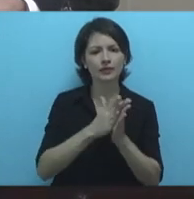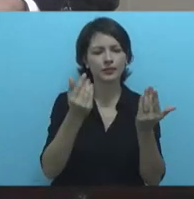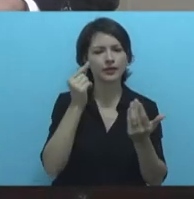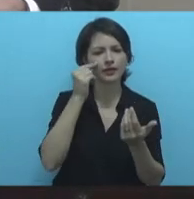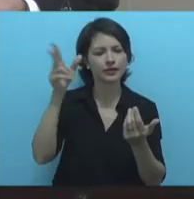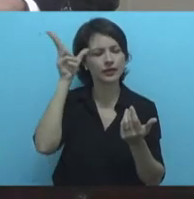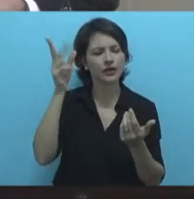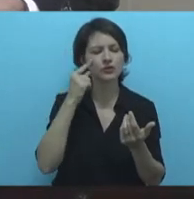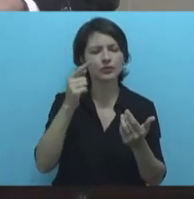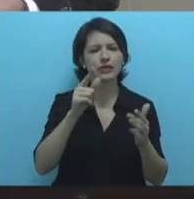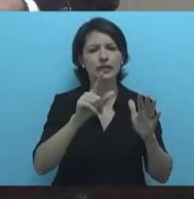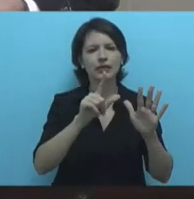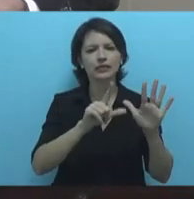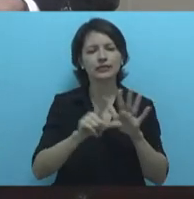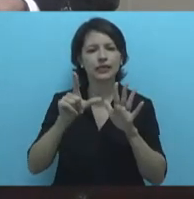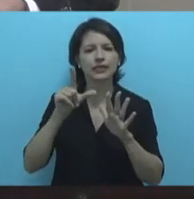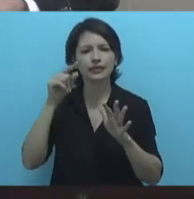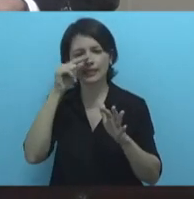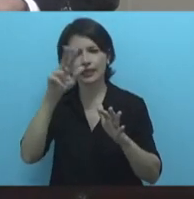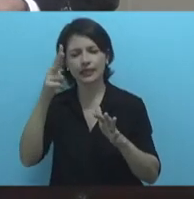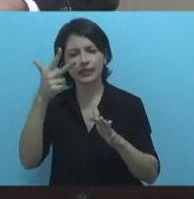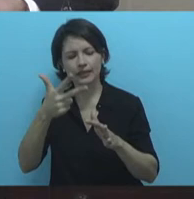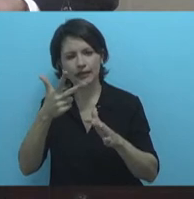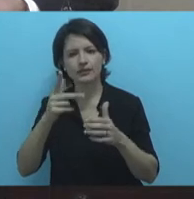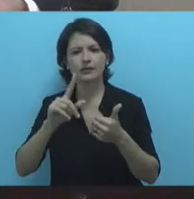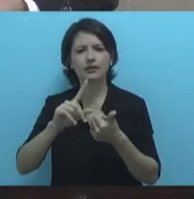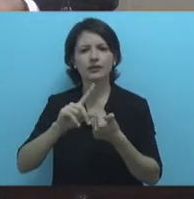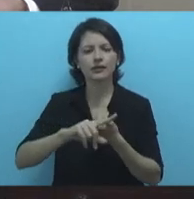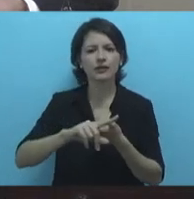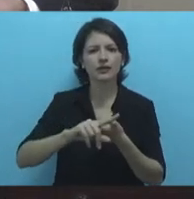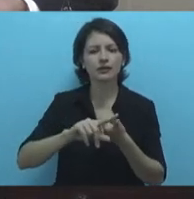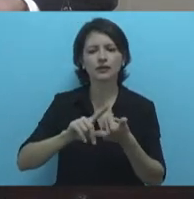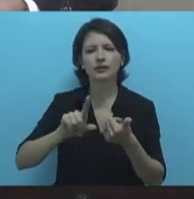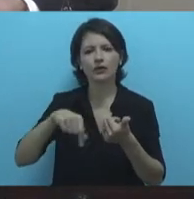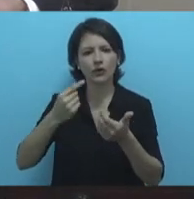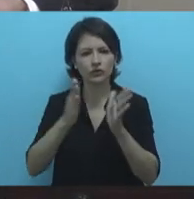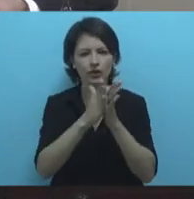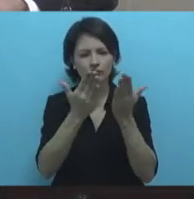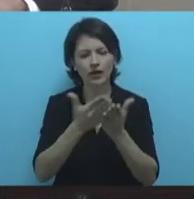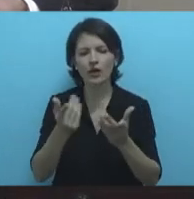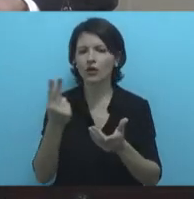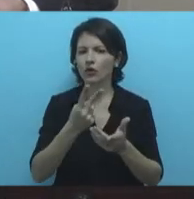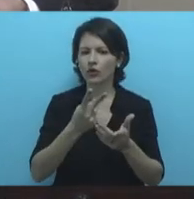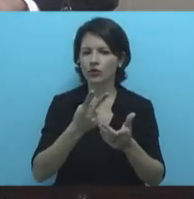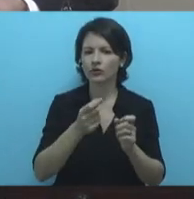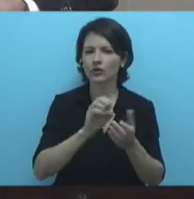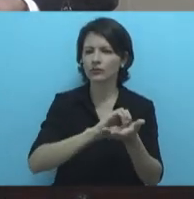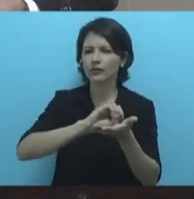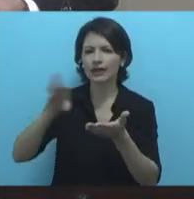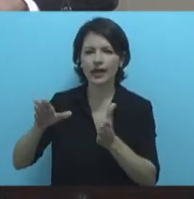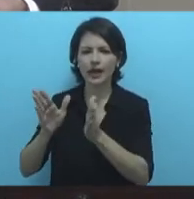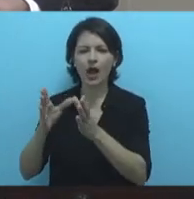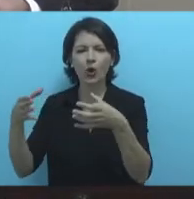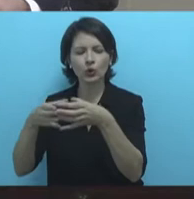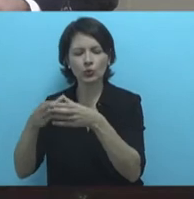753 del diputado cándido y 38 44 la diputada donnet que sean girados a presupuesto y